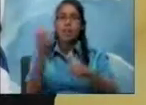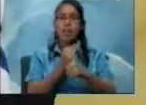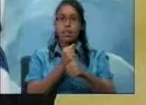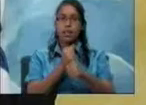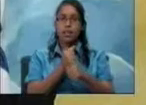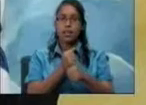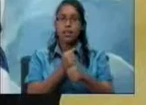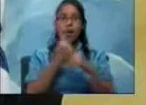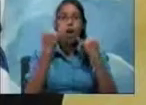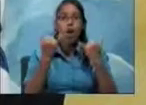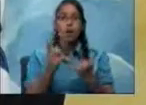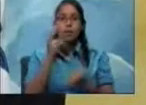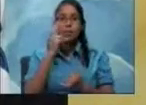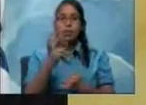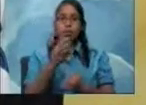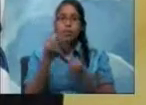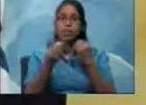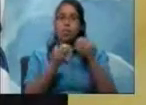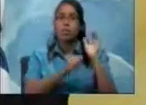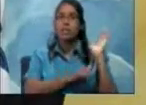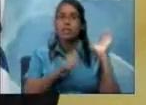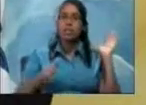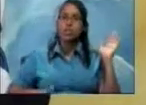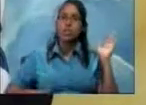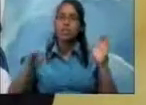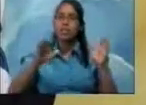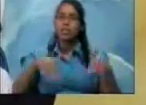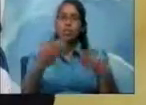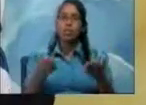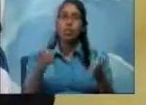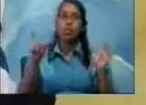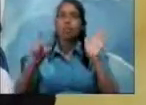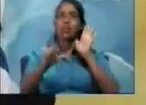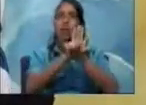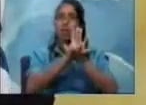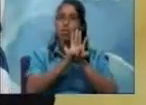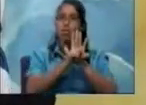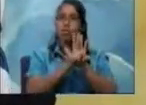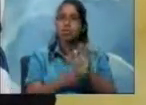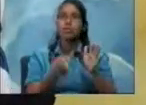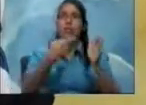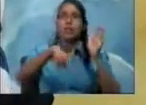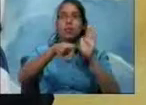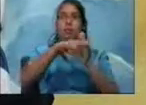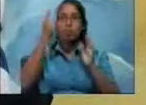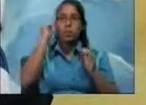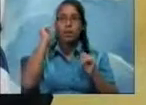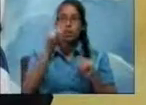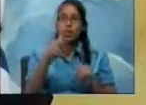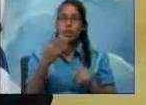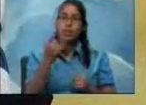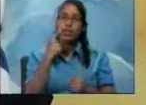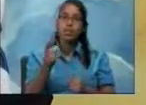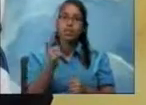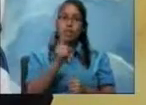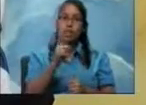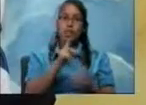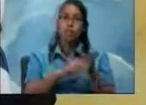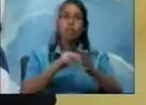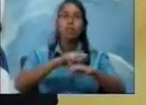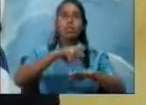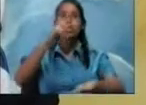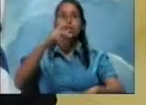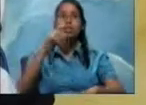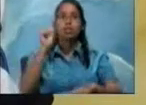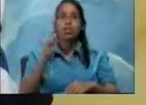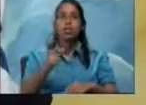fíjese comoo el señor le está dando qué una orden Vuelvo y repito para usted que dice que no resucitó sino que